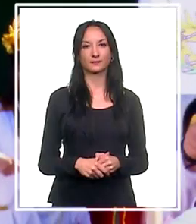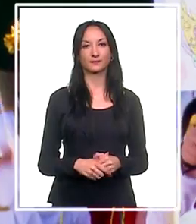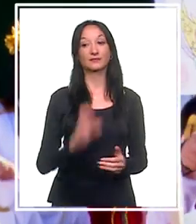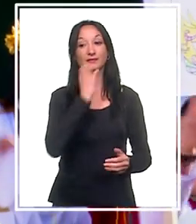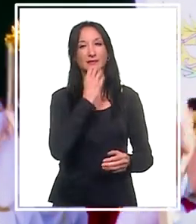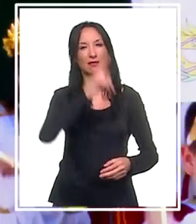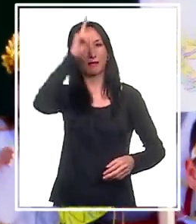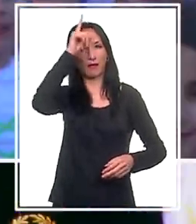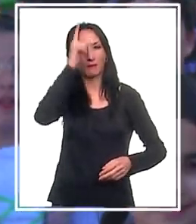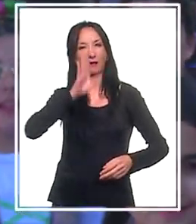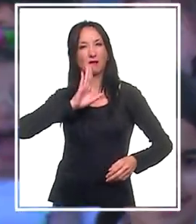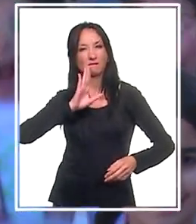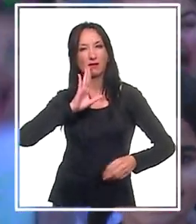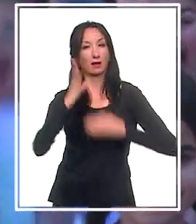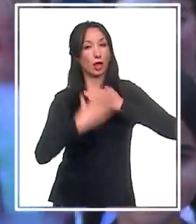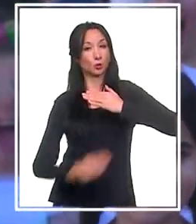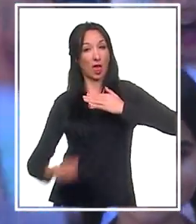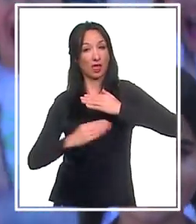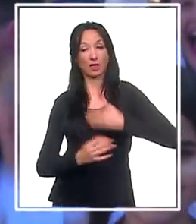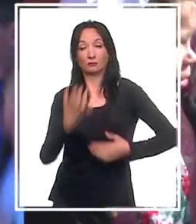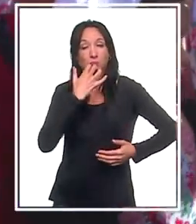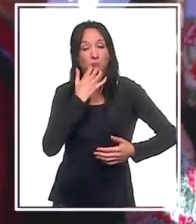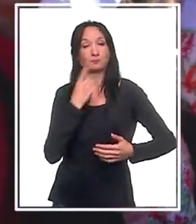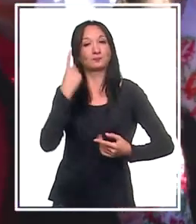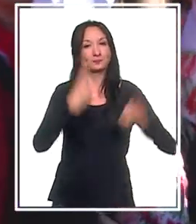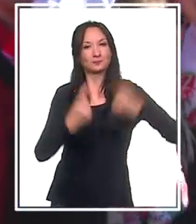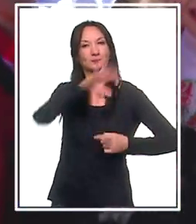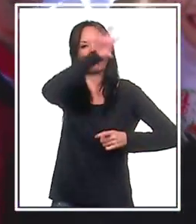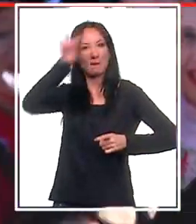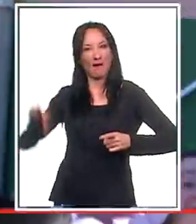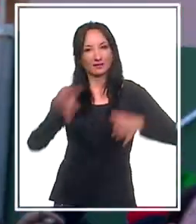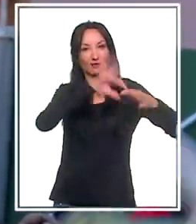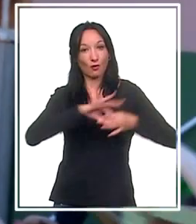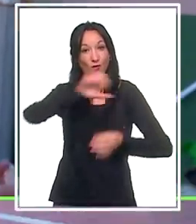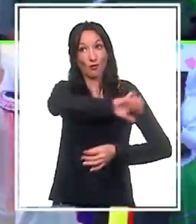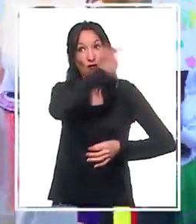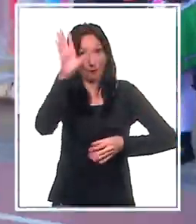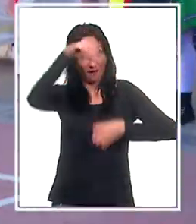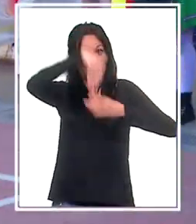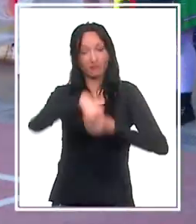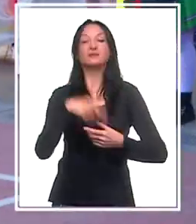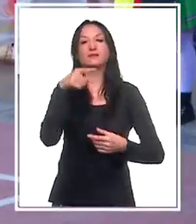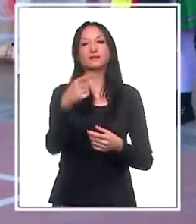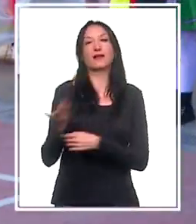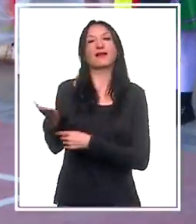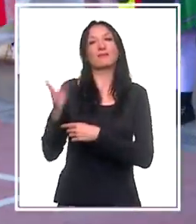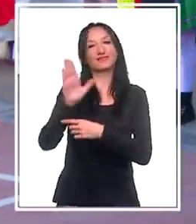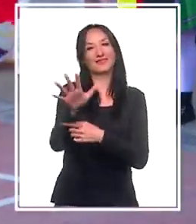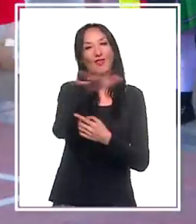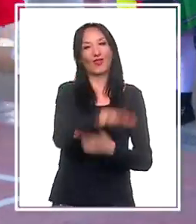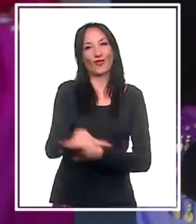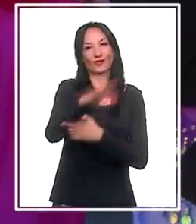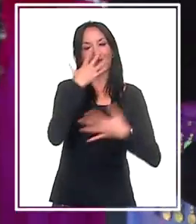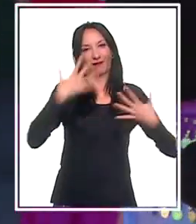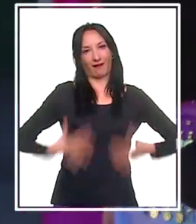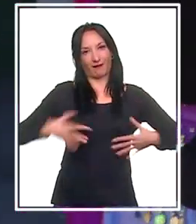grecia alemania bélgica o suecia son solo algunos de los países miembros de la unión europea que han sido representados